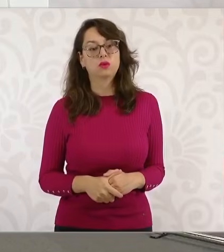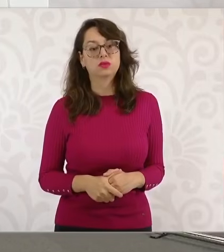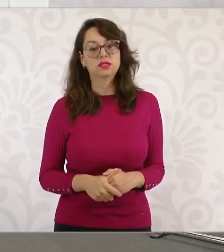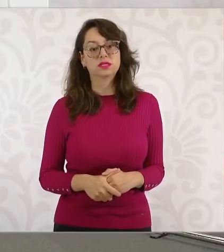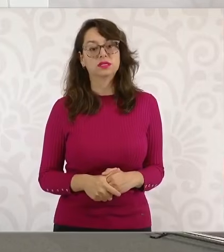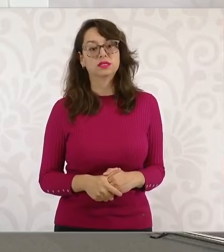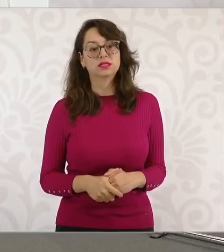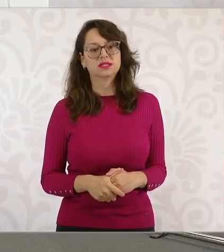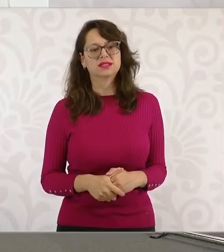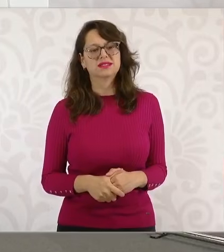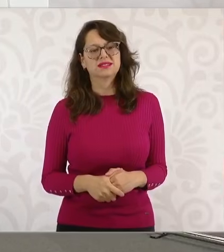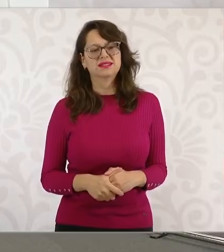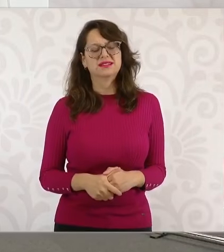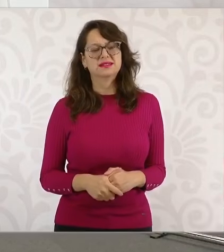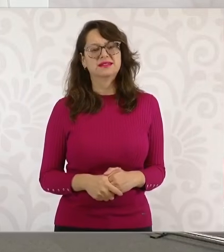Pero vean